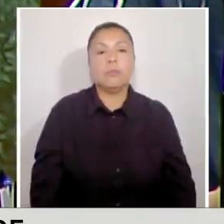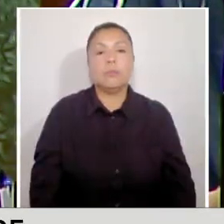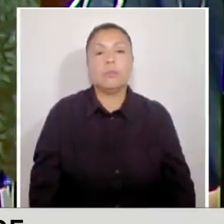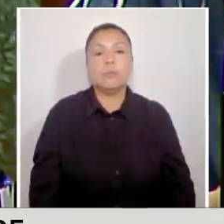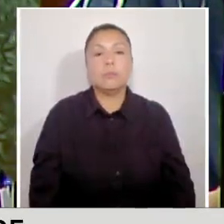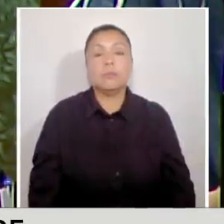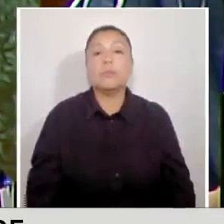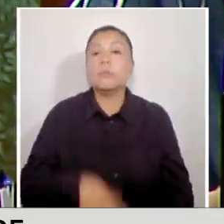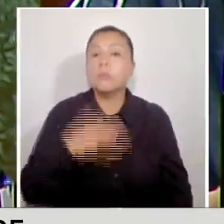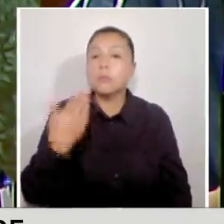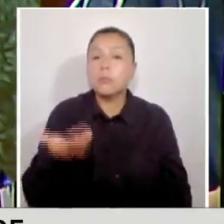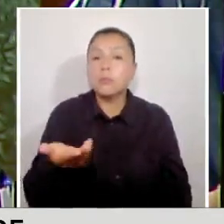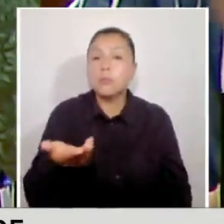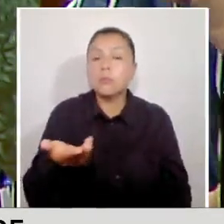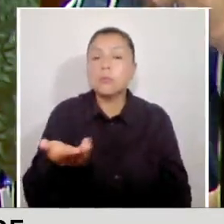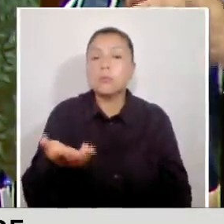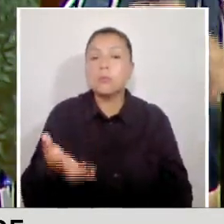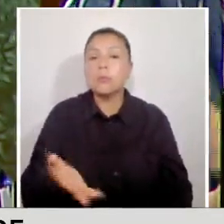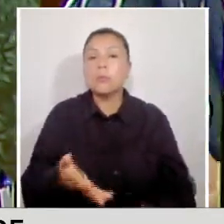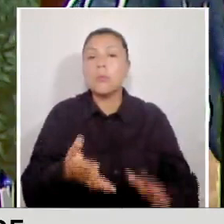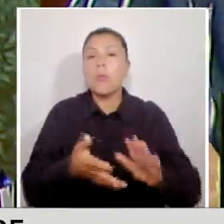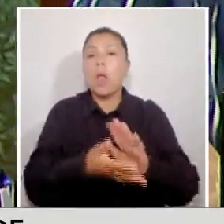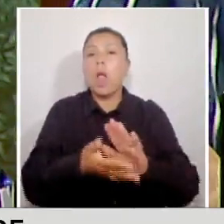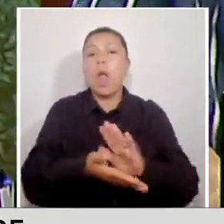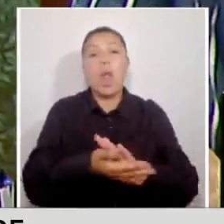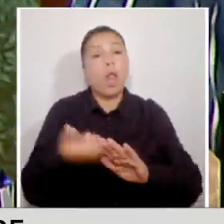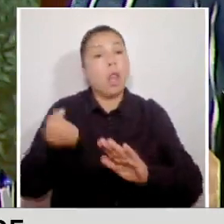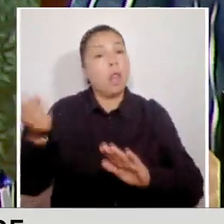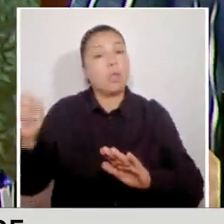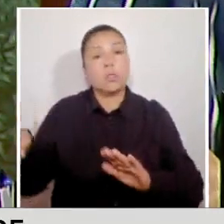votación la retira retirada